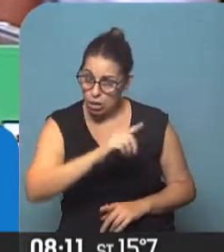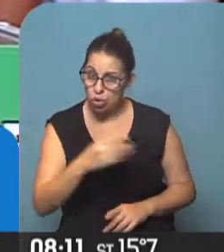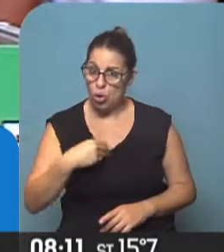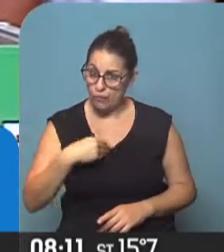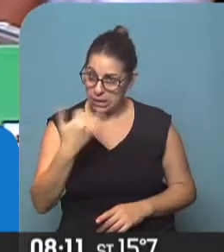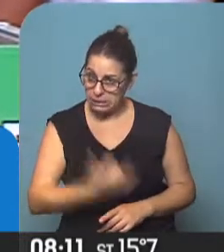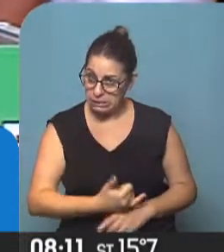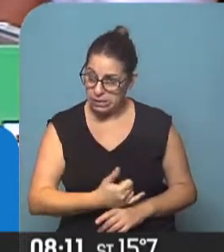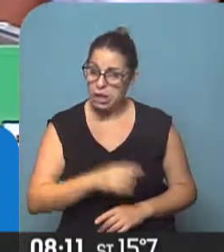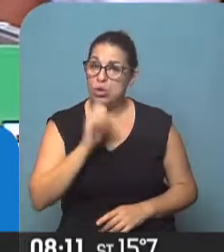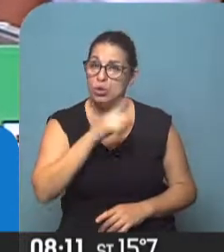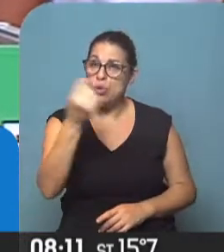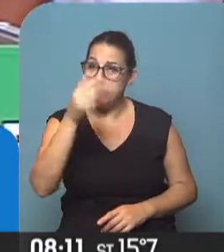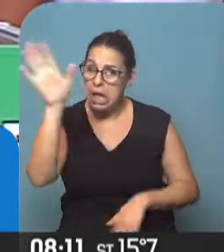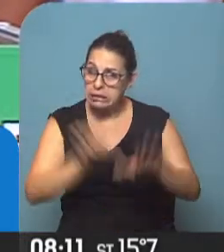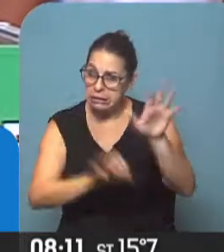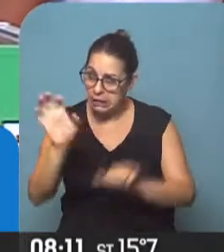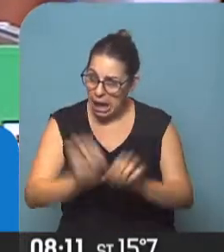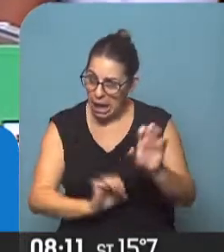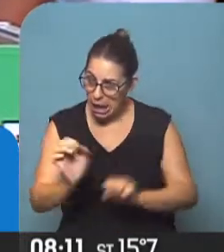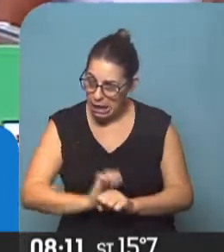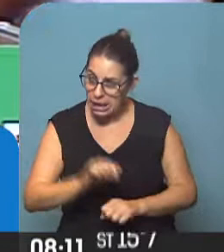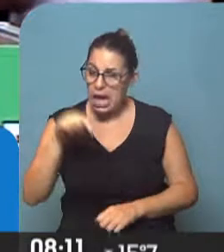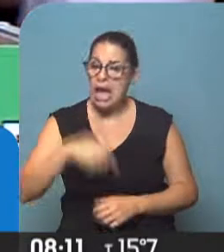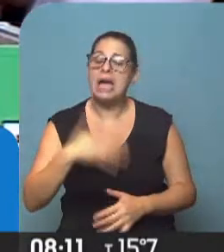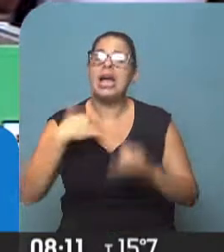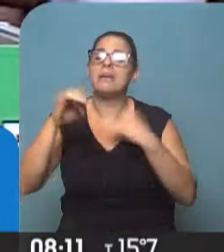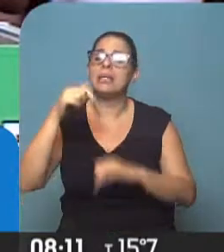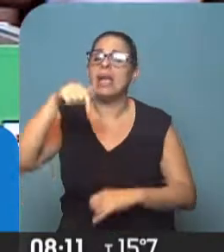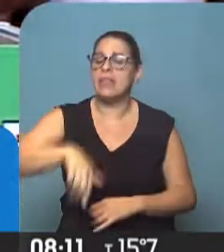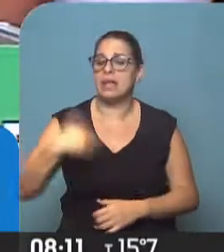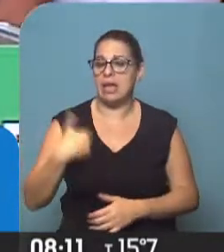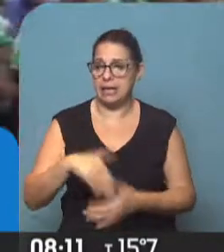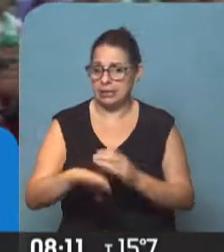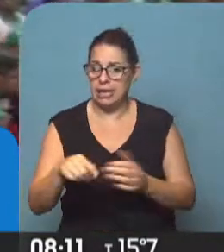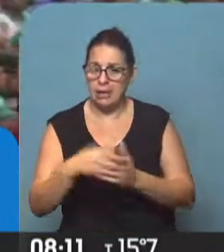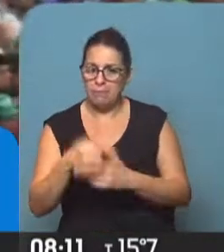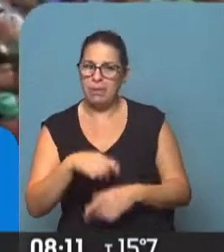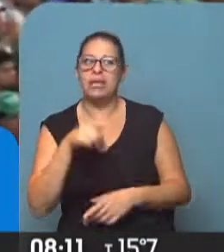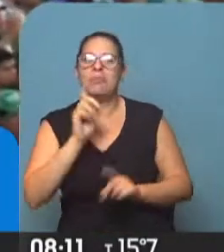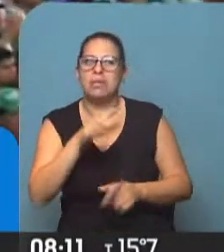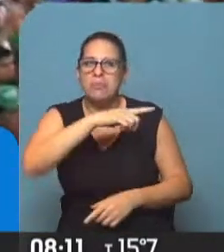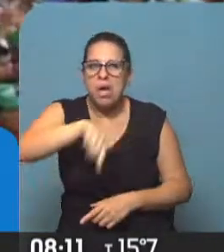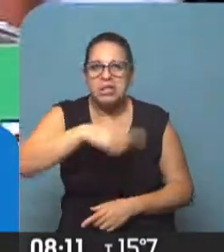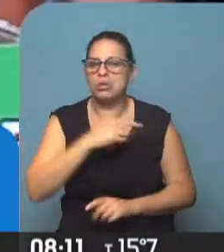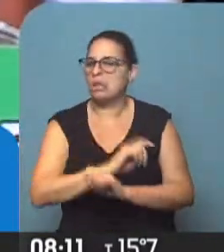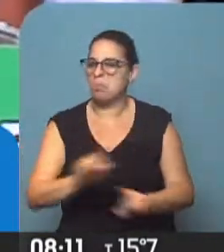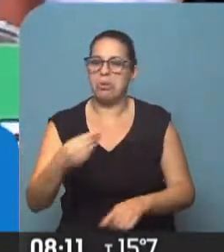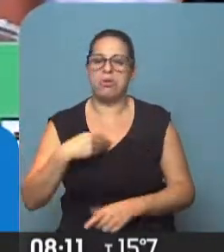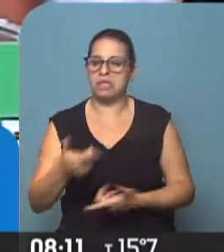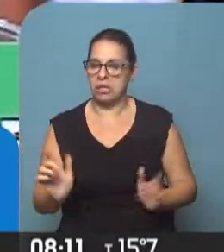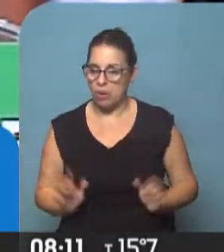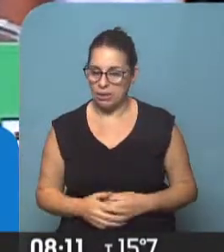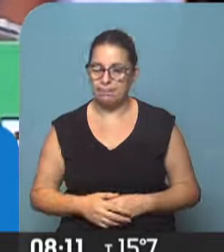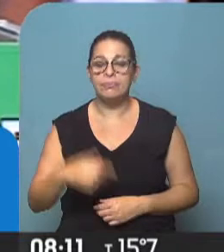confianza, traerían toda la guita que tienen afuera, la traerían a invertir al país. Pero ni ellos les tienen confianza. Le